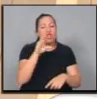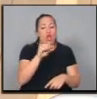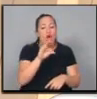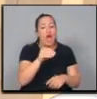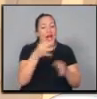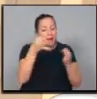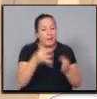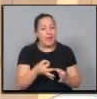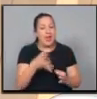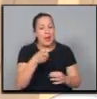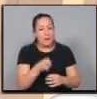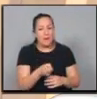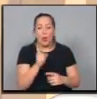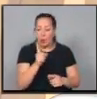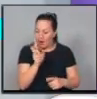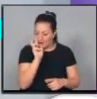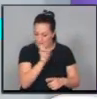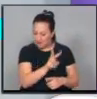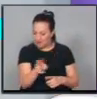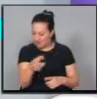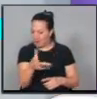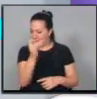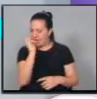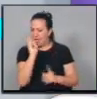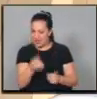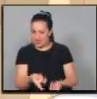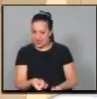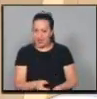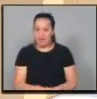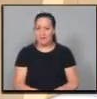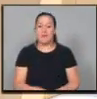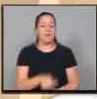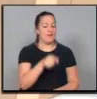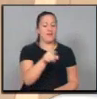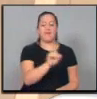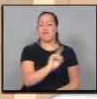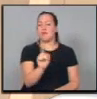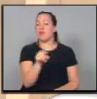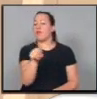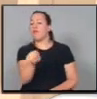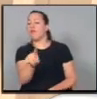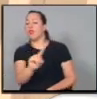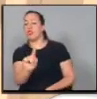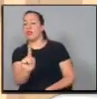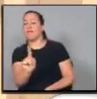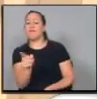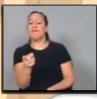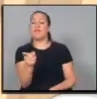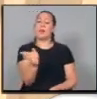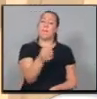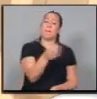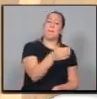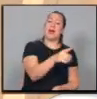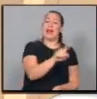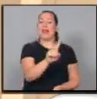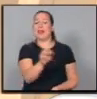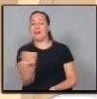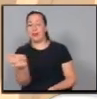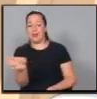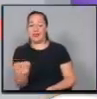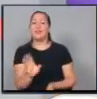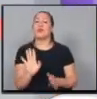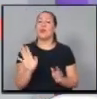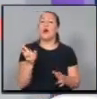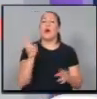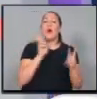Igual de la vista lo podés más o menos sacar también, ¿eh? Entonces decís, no, el de la derecha. El de para allá, ¿viste? Bueno, la recomendación es